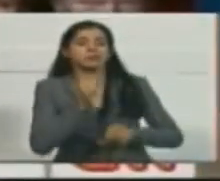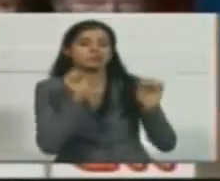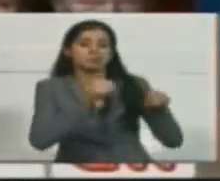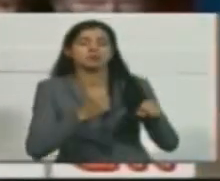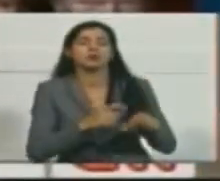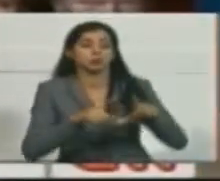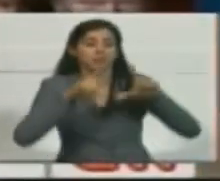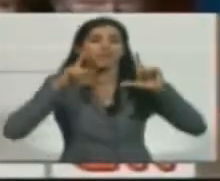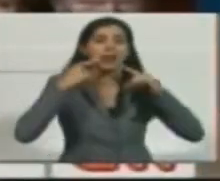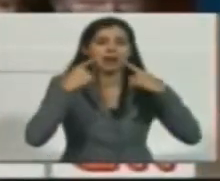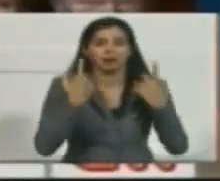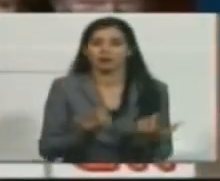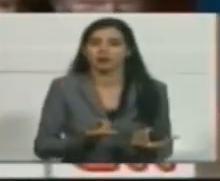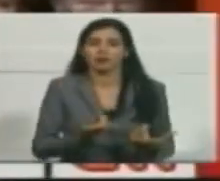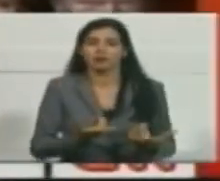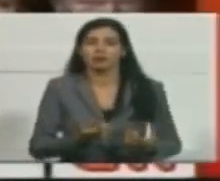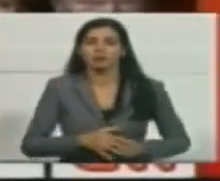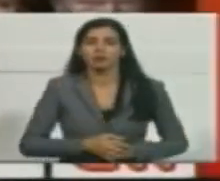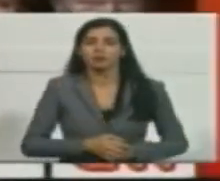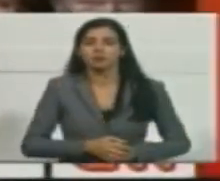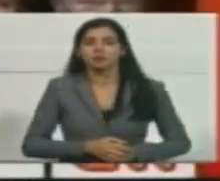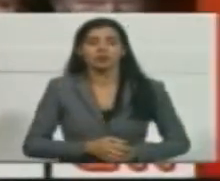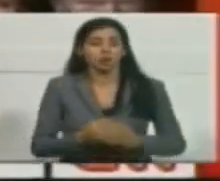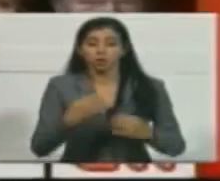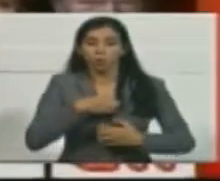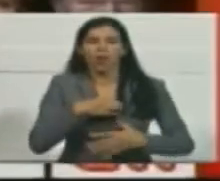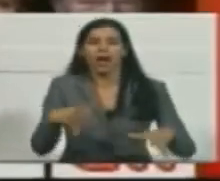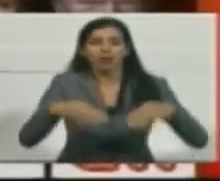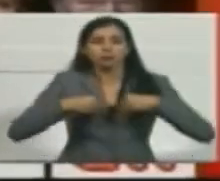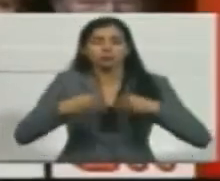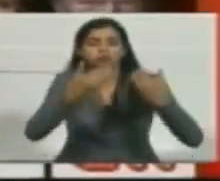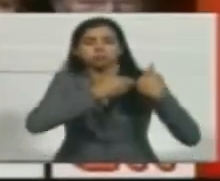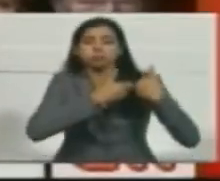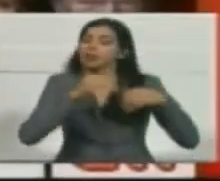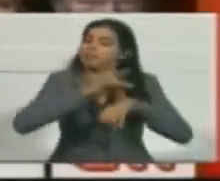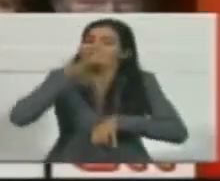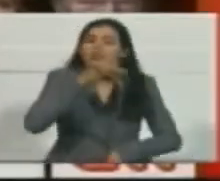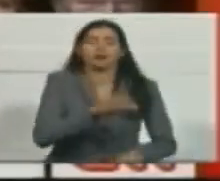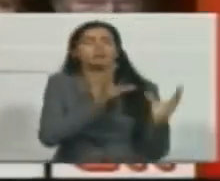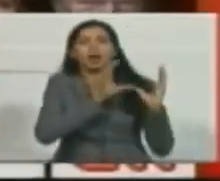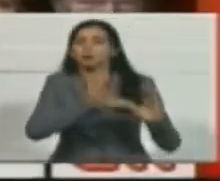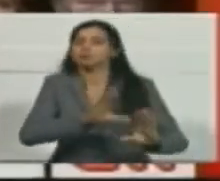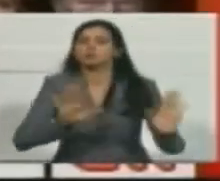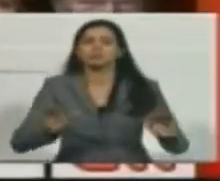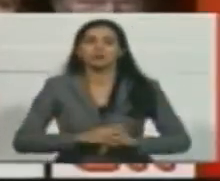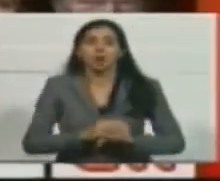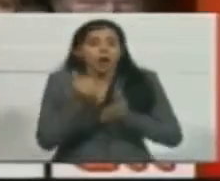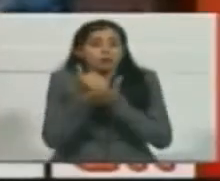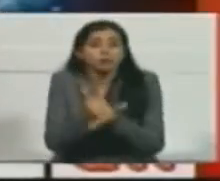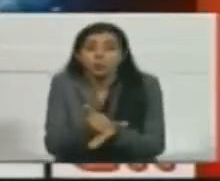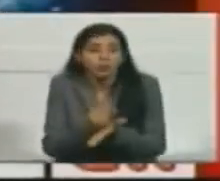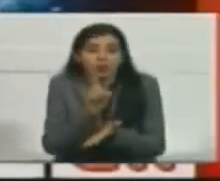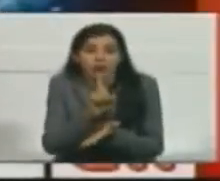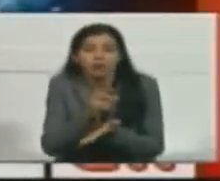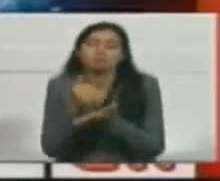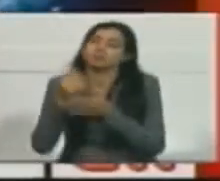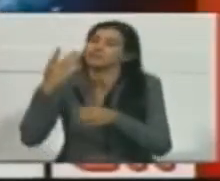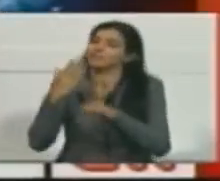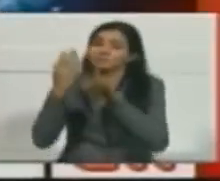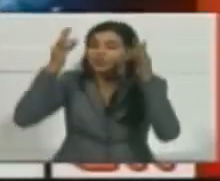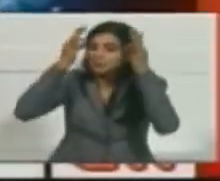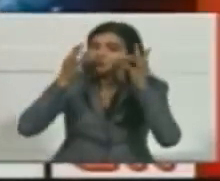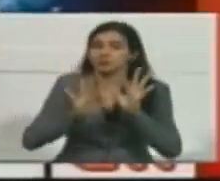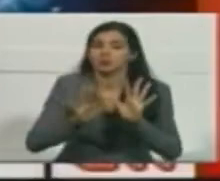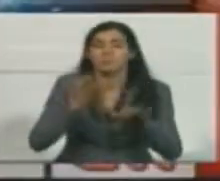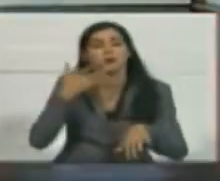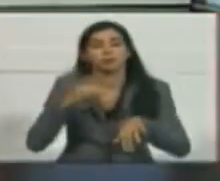que no esté a la altura del momento que abra el espacio. Lo que no ayuda estorba.